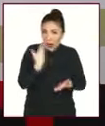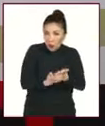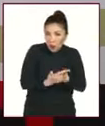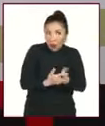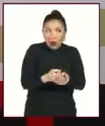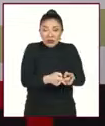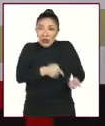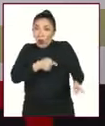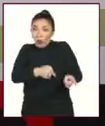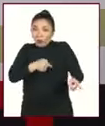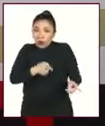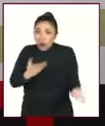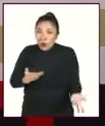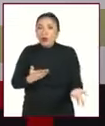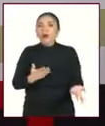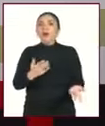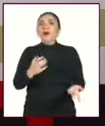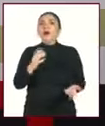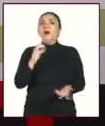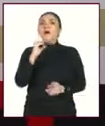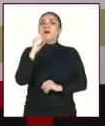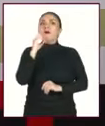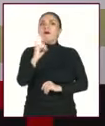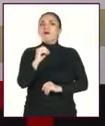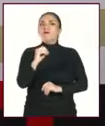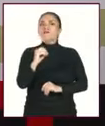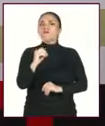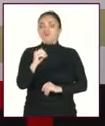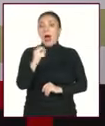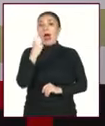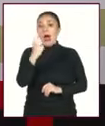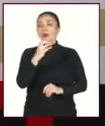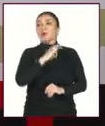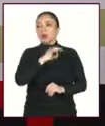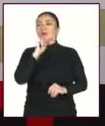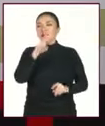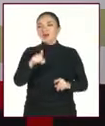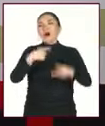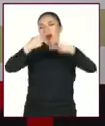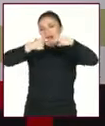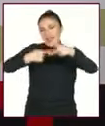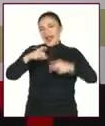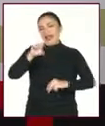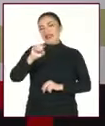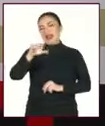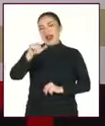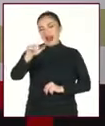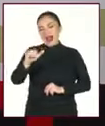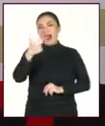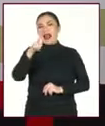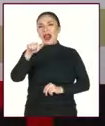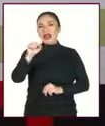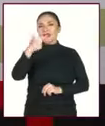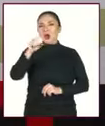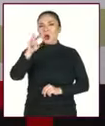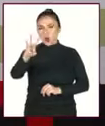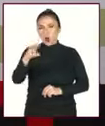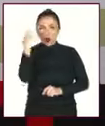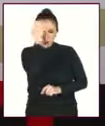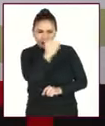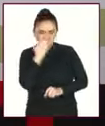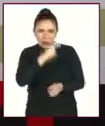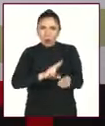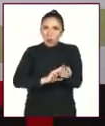convulsionó, porque aquí podemos entrar con la escala de Glasgow, valorando el